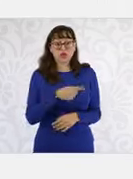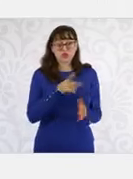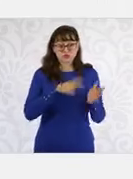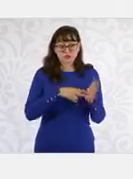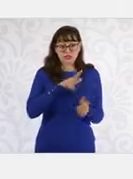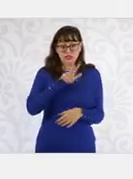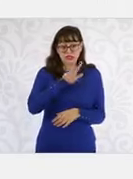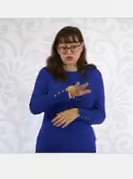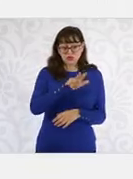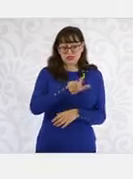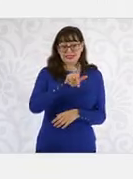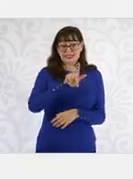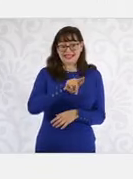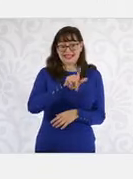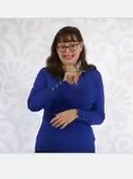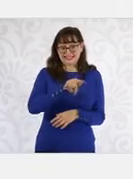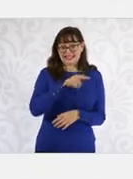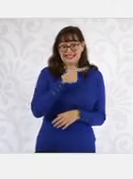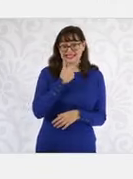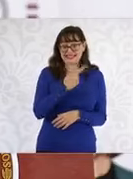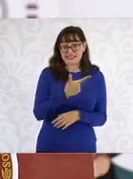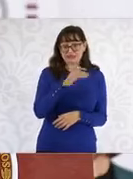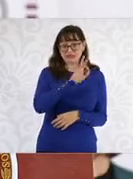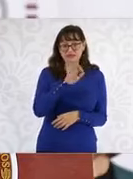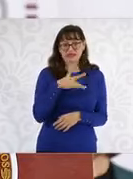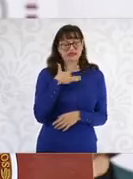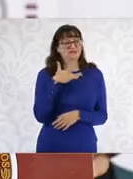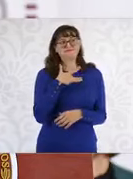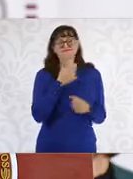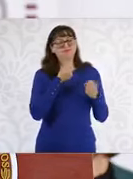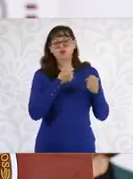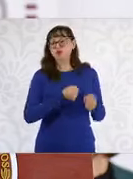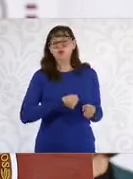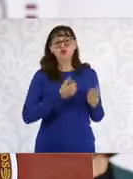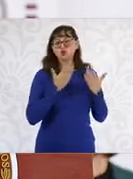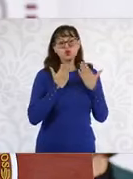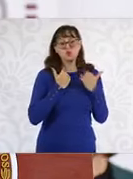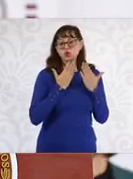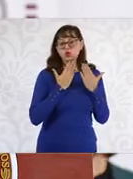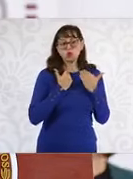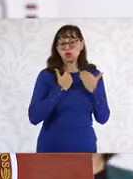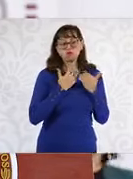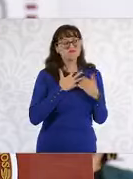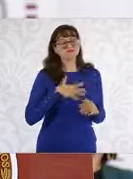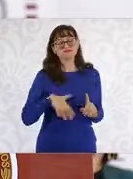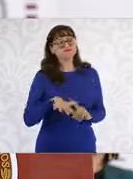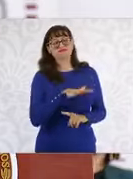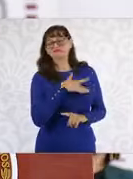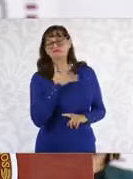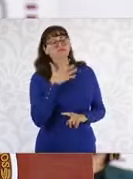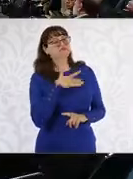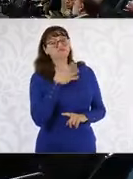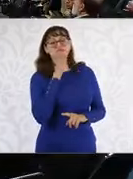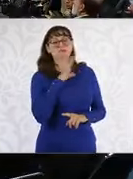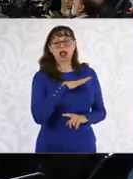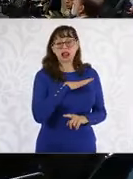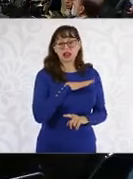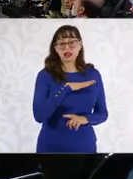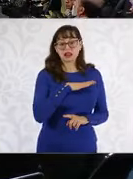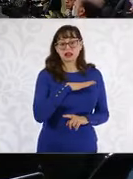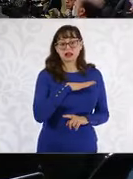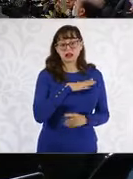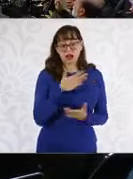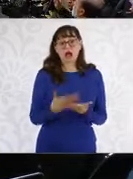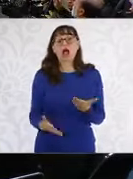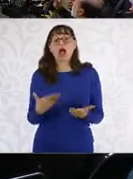77% se sentían inseguras en las principales ciudades de nuestro país.